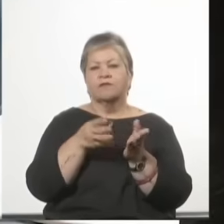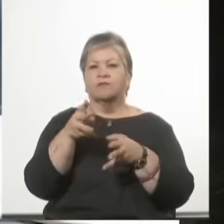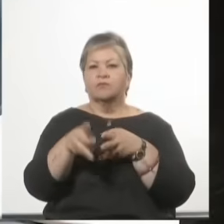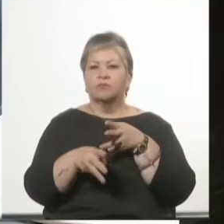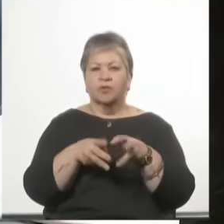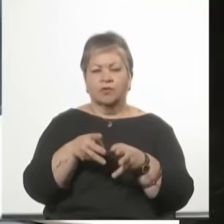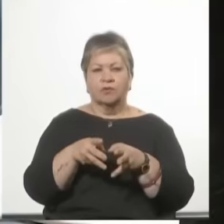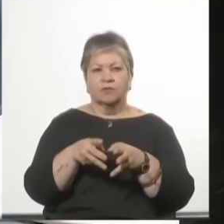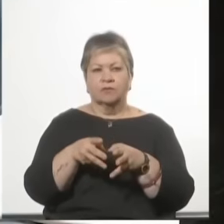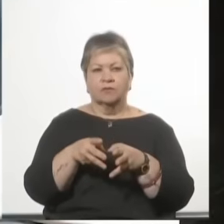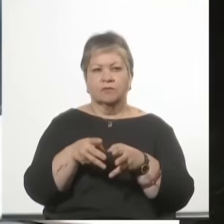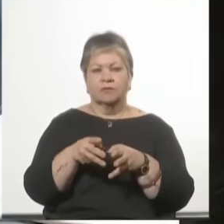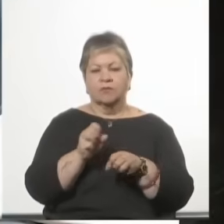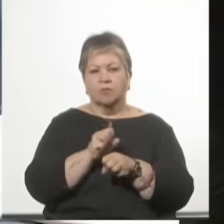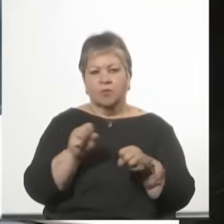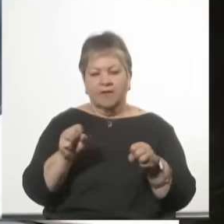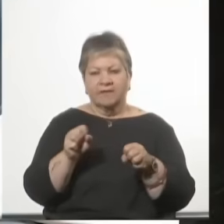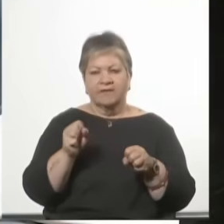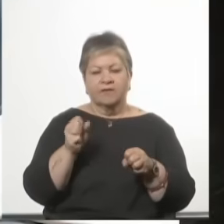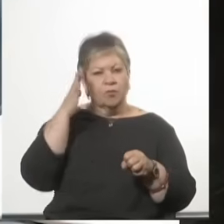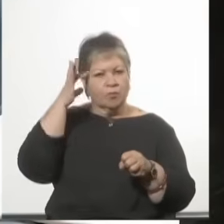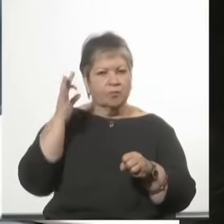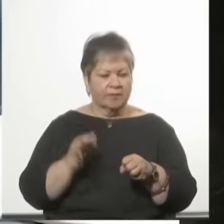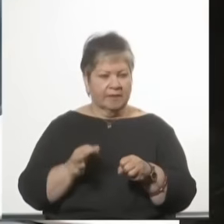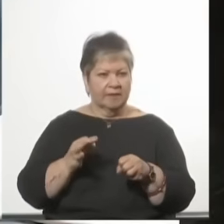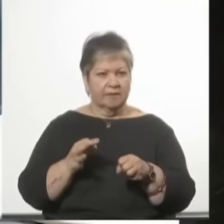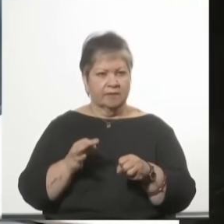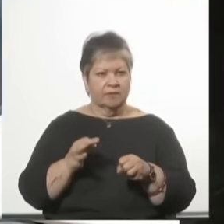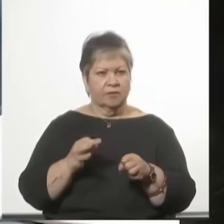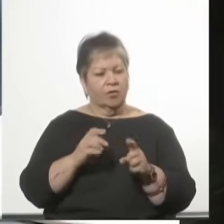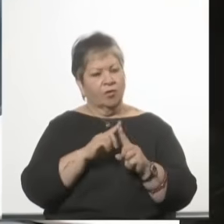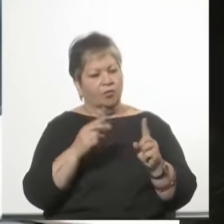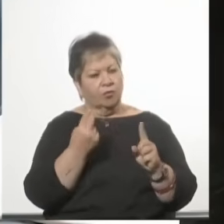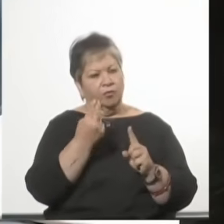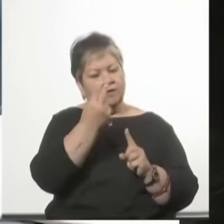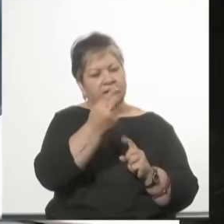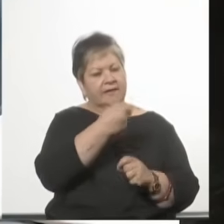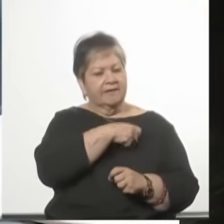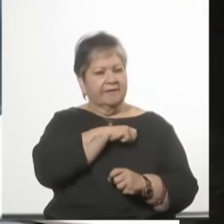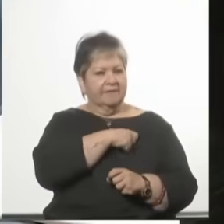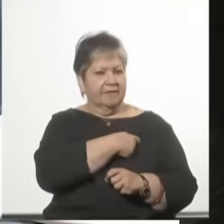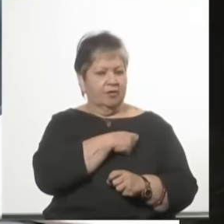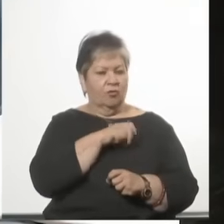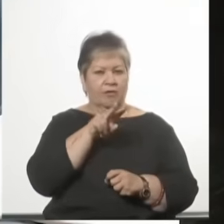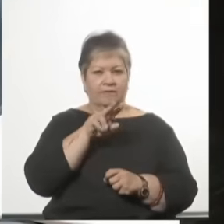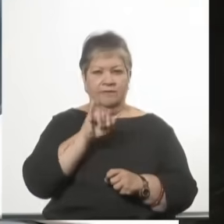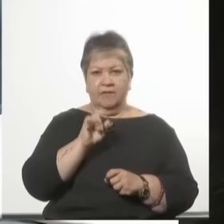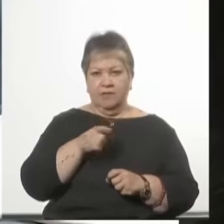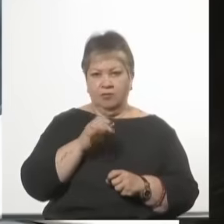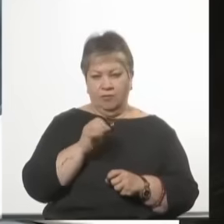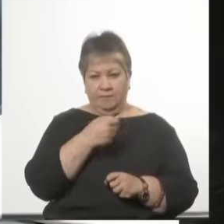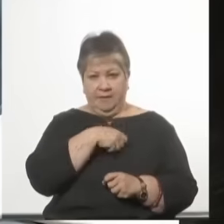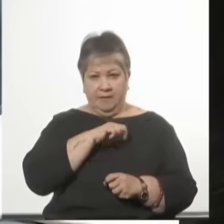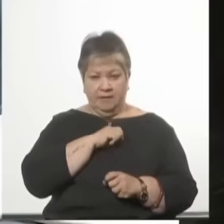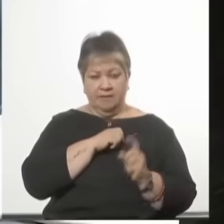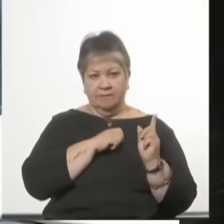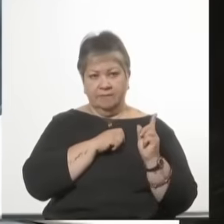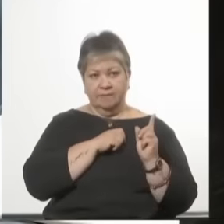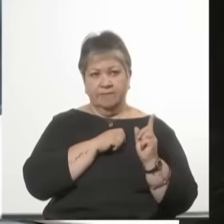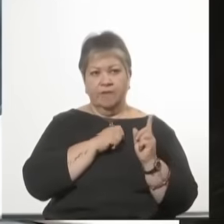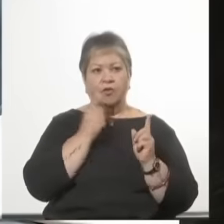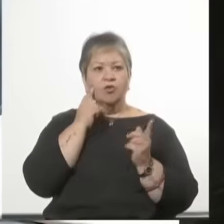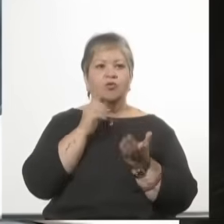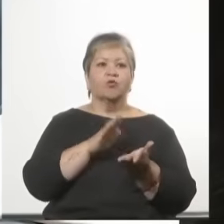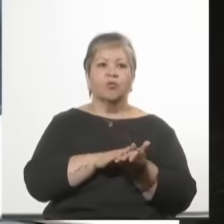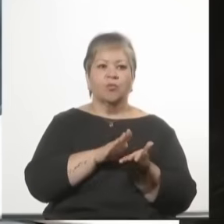que puede cumplir y de las que no están autorizados los inspectores en Víos, cuáles son. El documento firmado por el subsecretario en